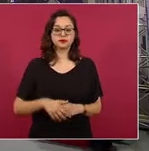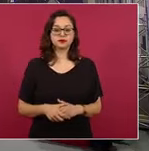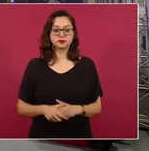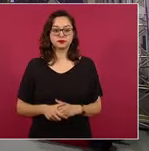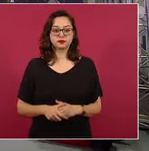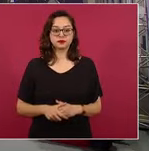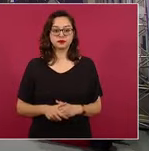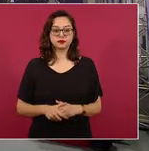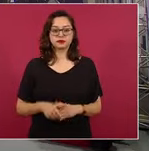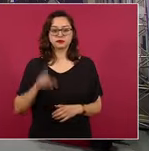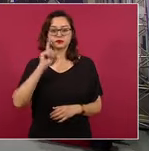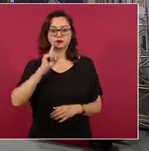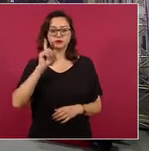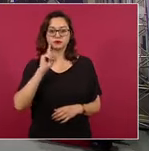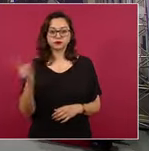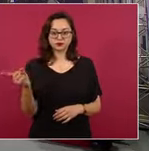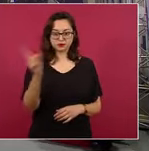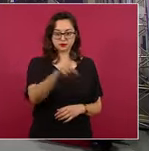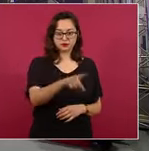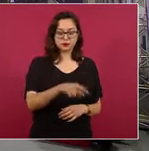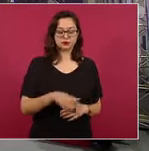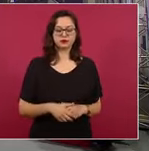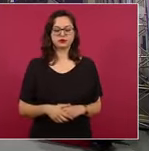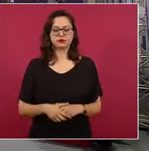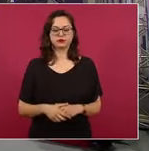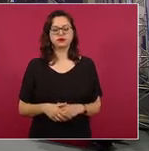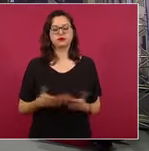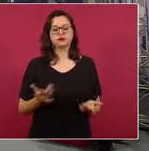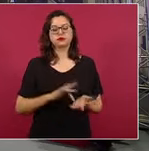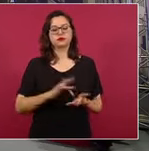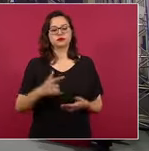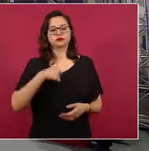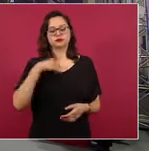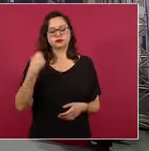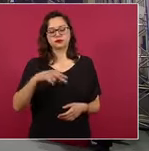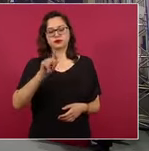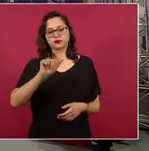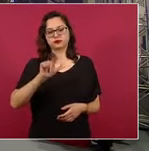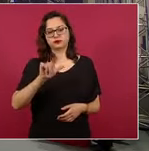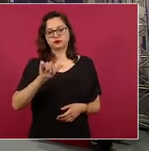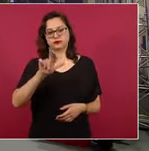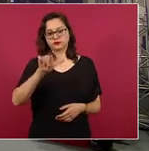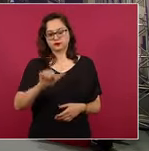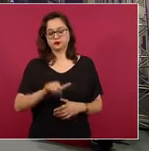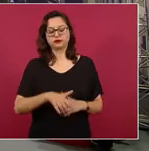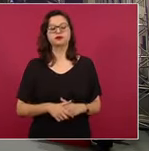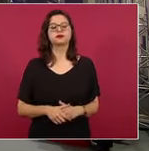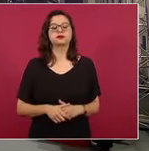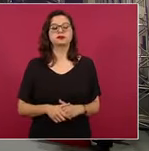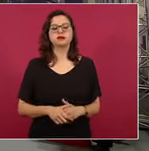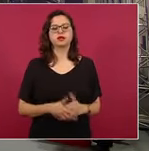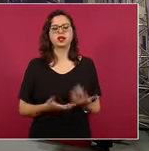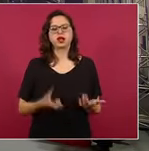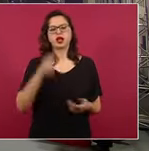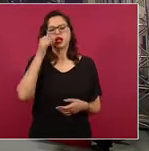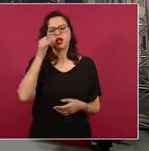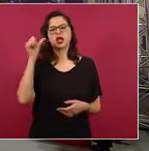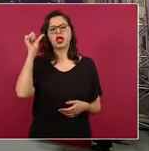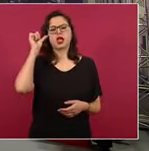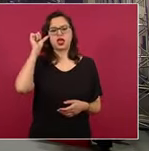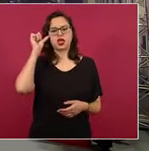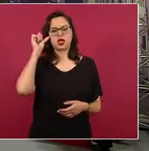Sí, con la compañera y luego tú. Gracias, presidente. Dalila Escobar, de Atiempo.tv. Preguntarle, ayer usted hacía mención de una solicitud que hizo al